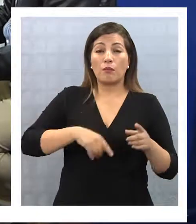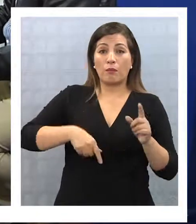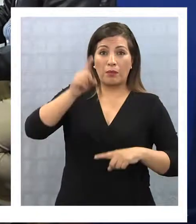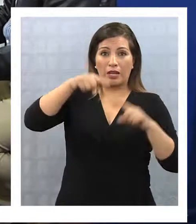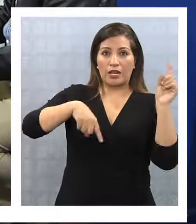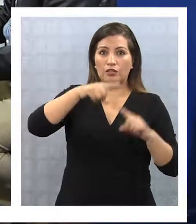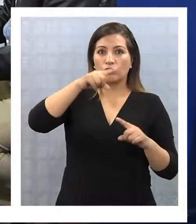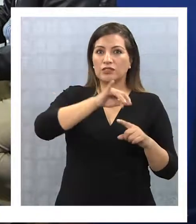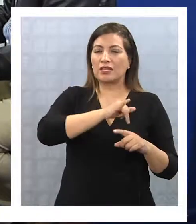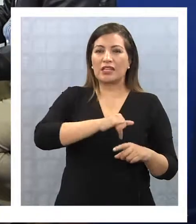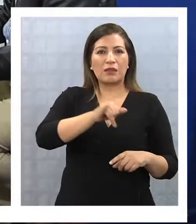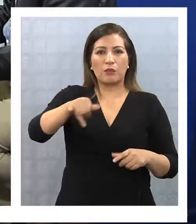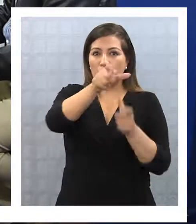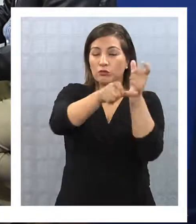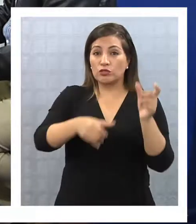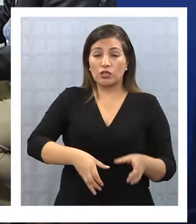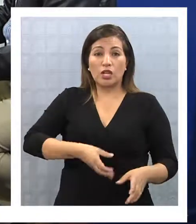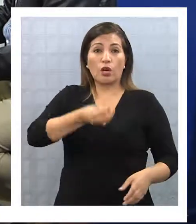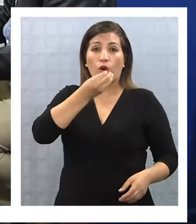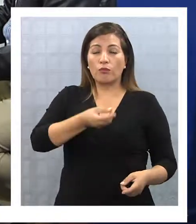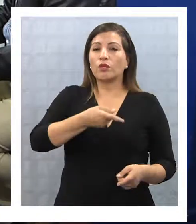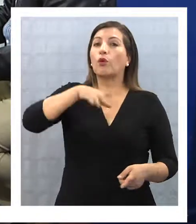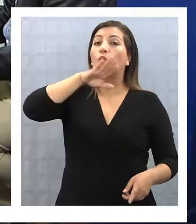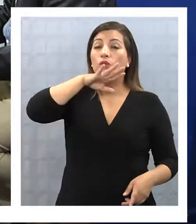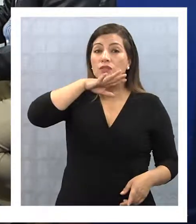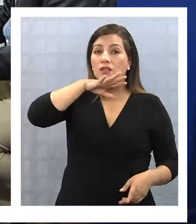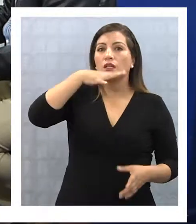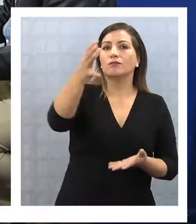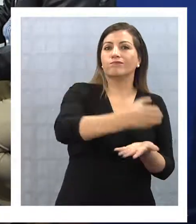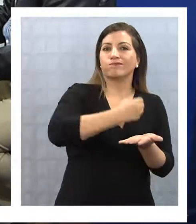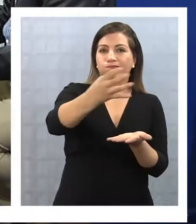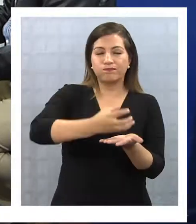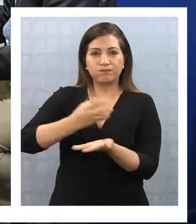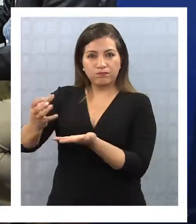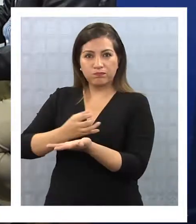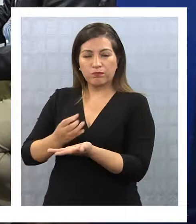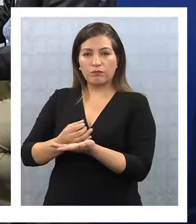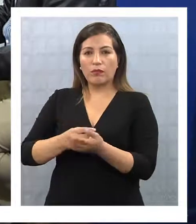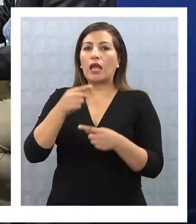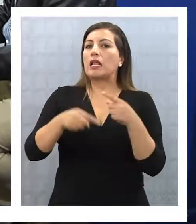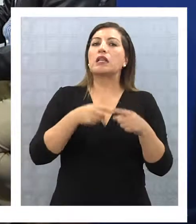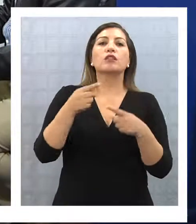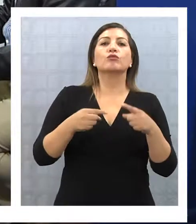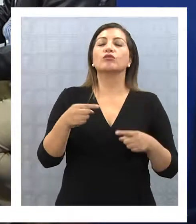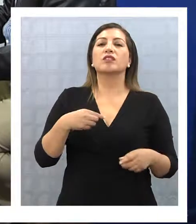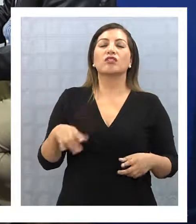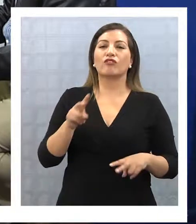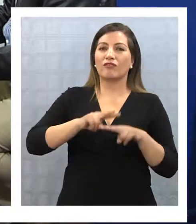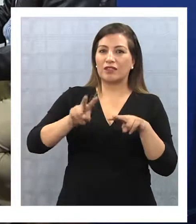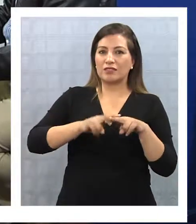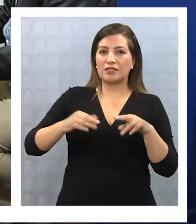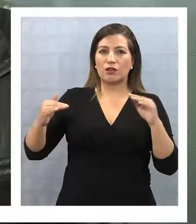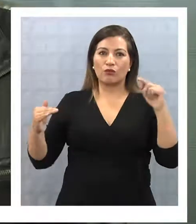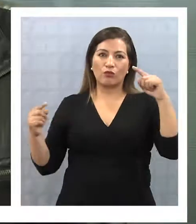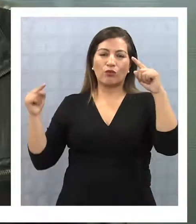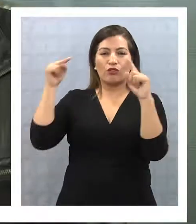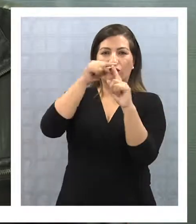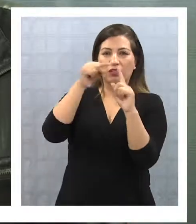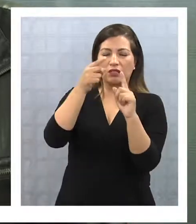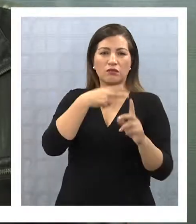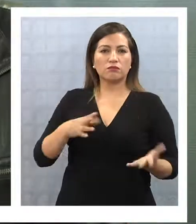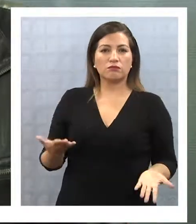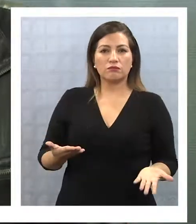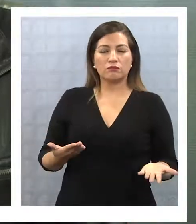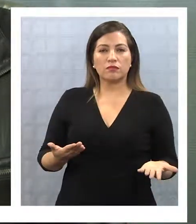Eso es un trabajo complejo porque se cruzan múltiples intereses, ¿no es cierto? La industria no va a querer una meta tan alta, ¿no es cierto? Nosotros tenemos que fijar una